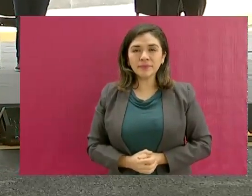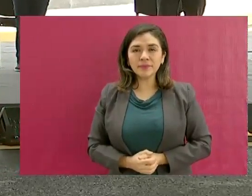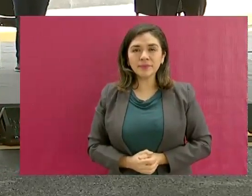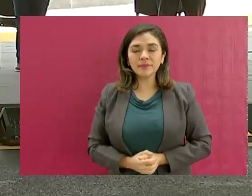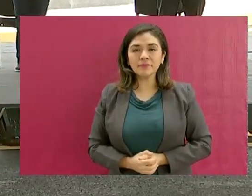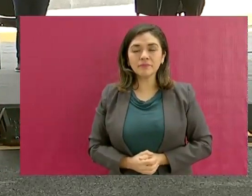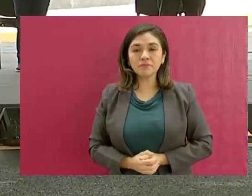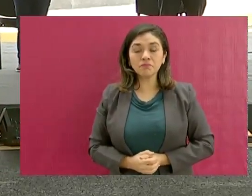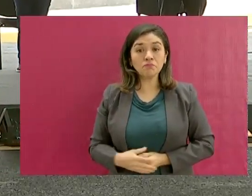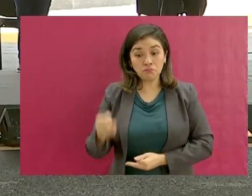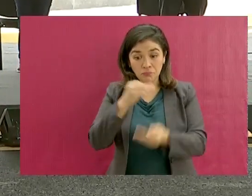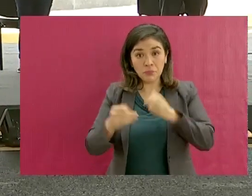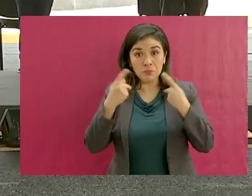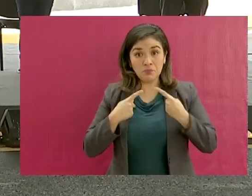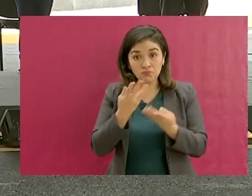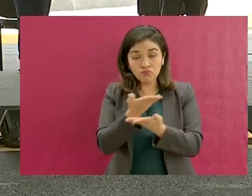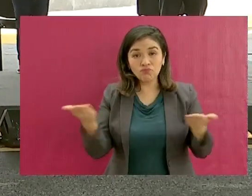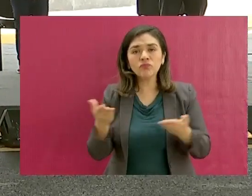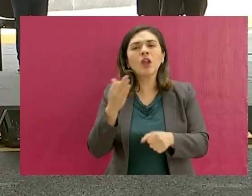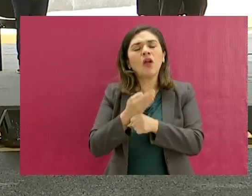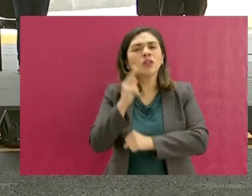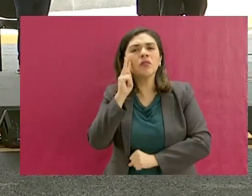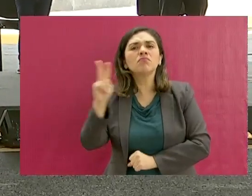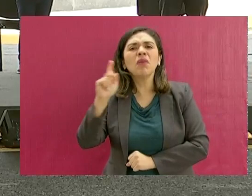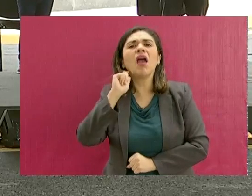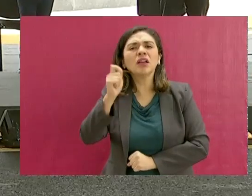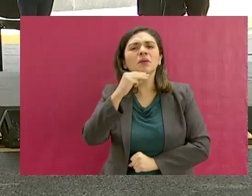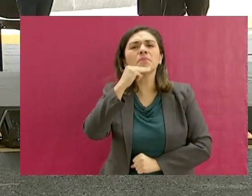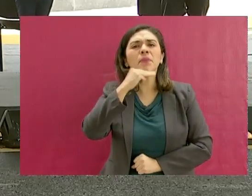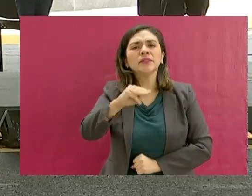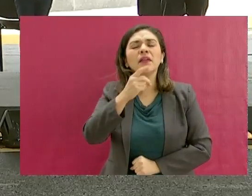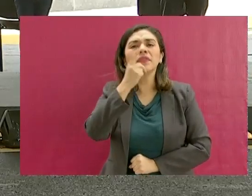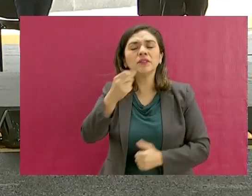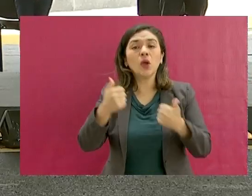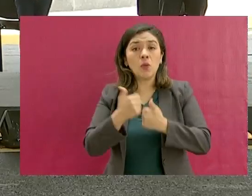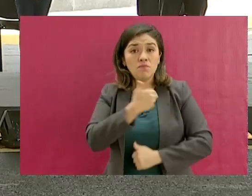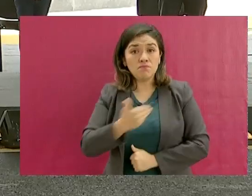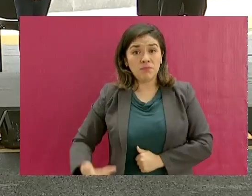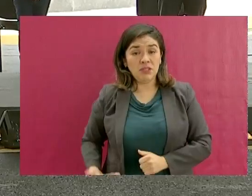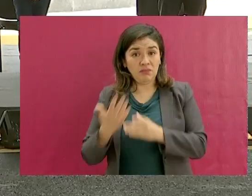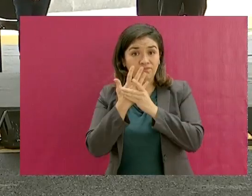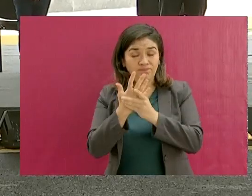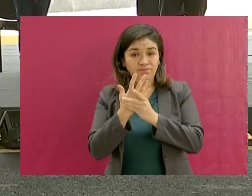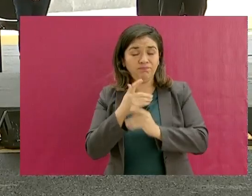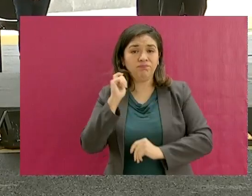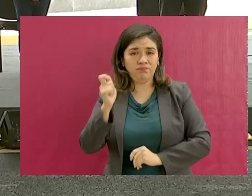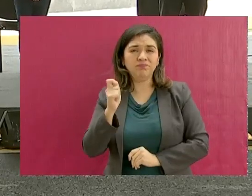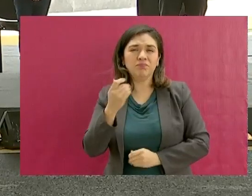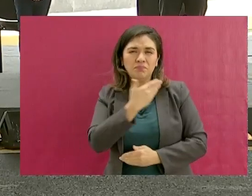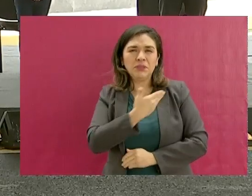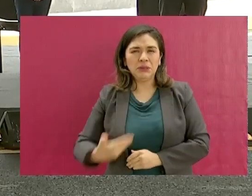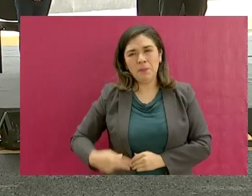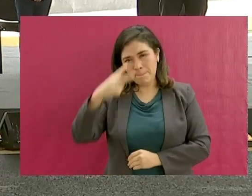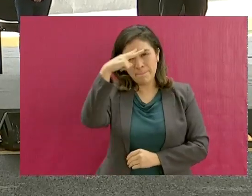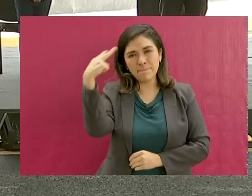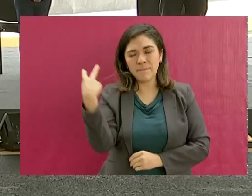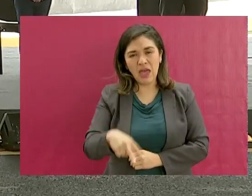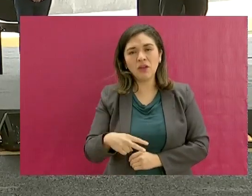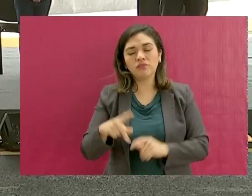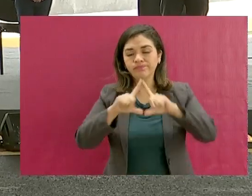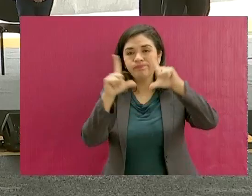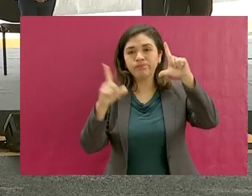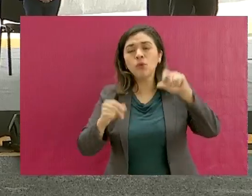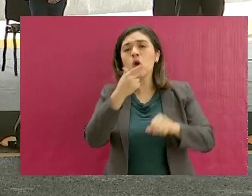Estimado público, escuchemos el mensaje que nos dirige el presidente constitucional de los Estados Unidos mexicanos,